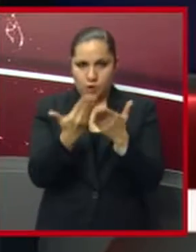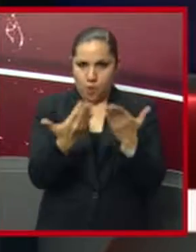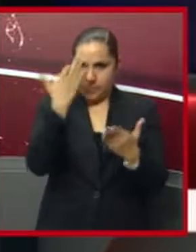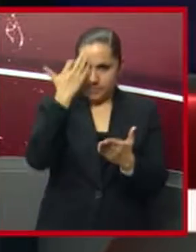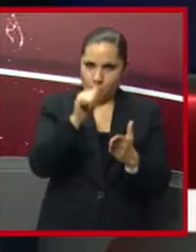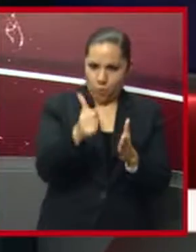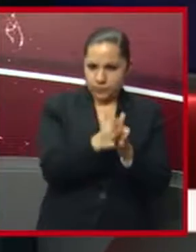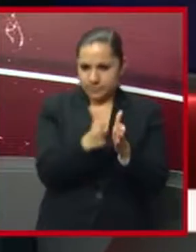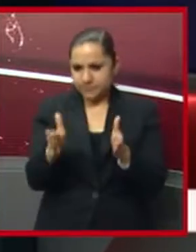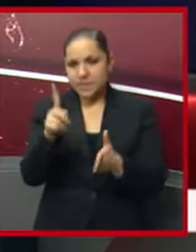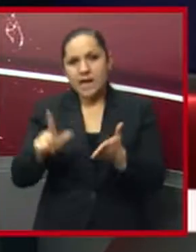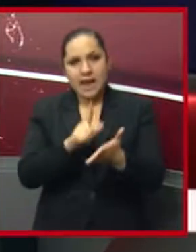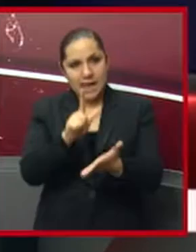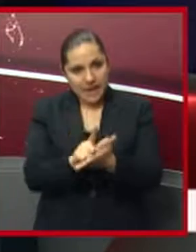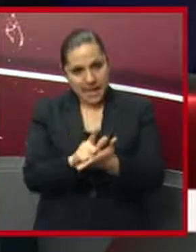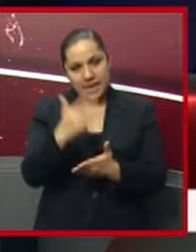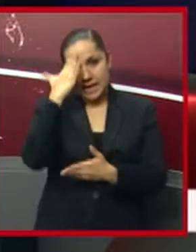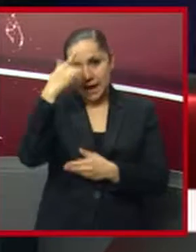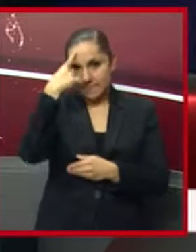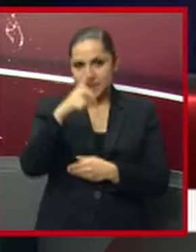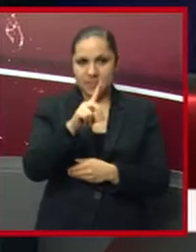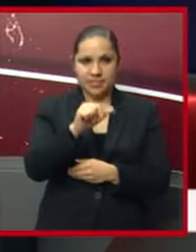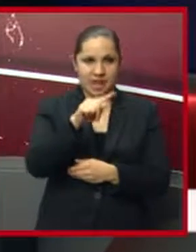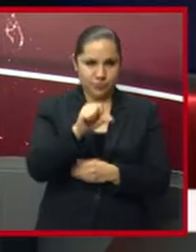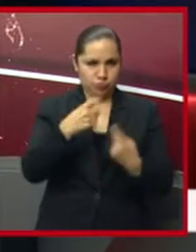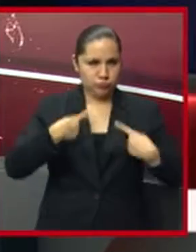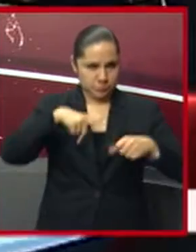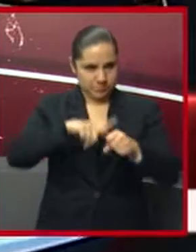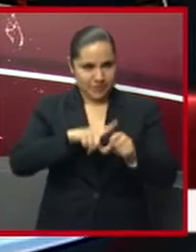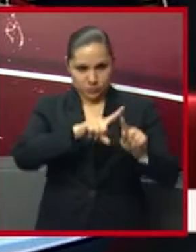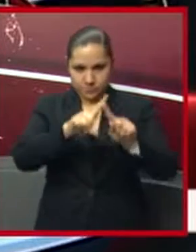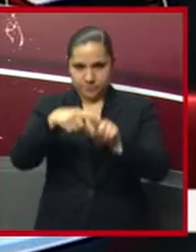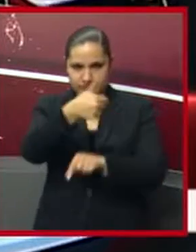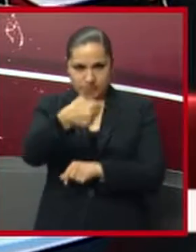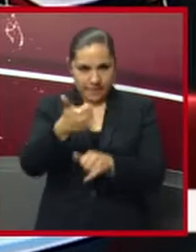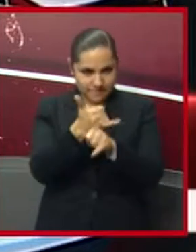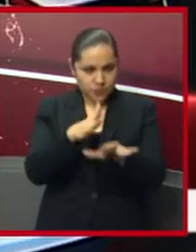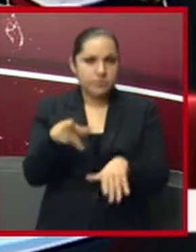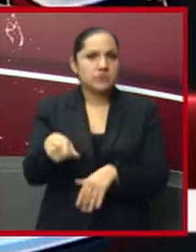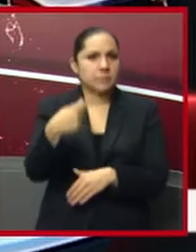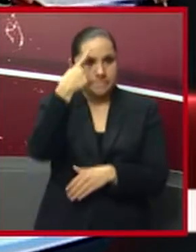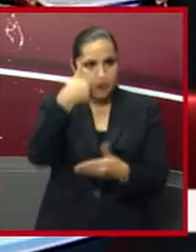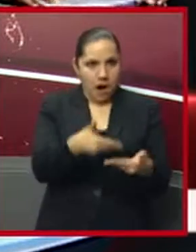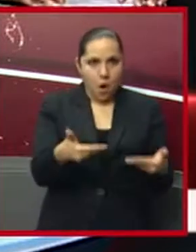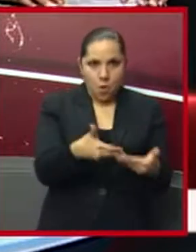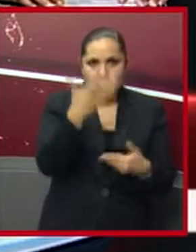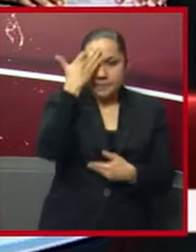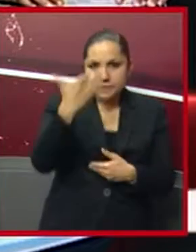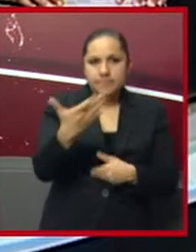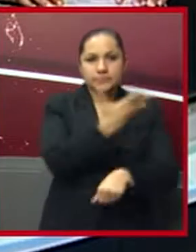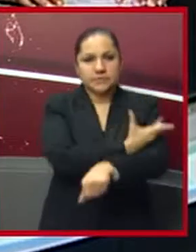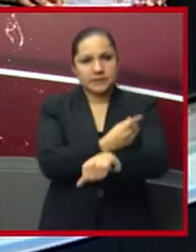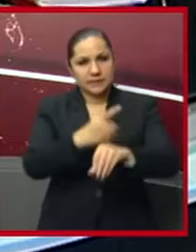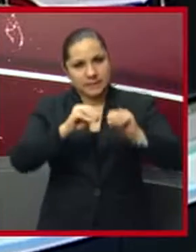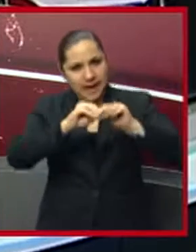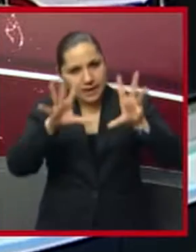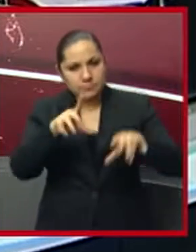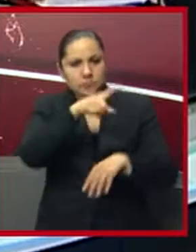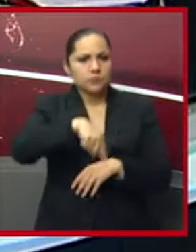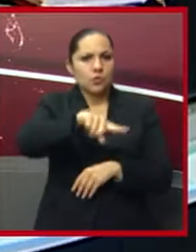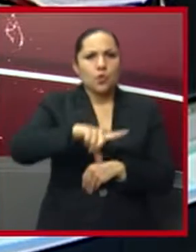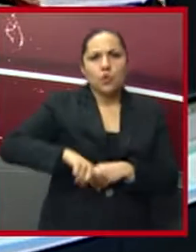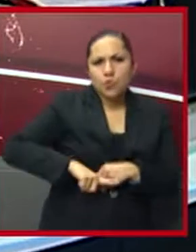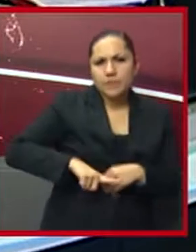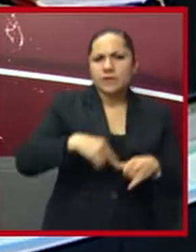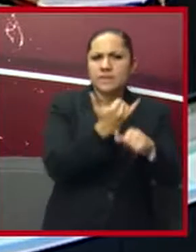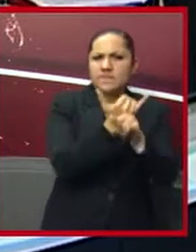General de Datos Personales, donde en esta nueva dinámica de la transparencia y el acceso a la información pública vamos a garantizar que los